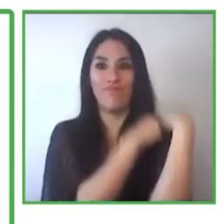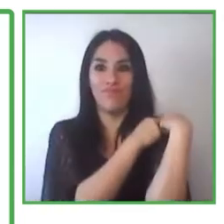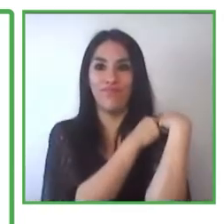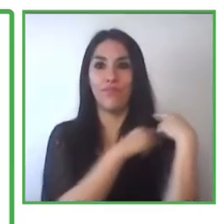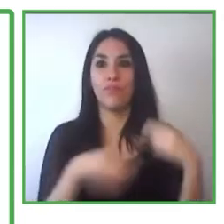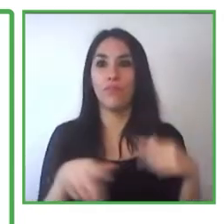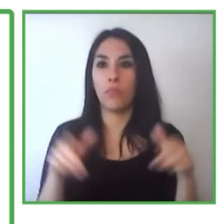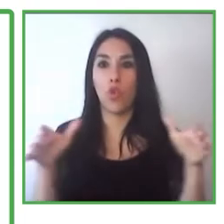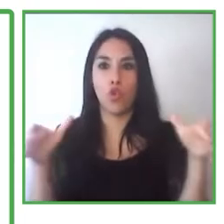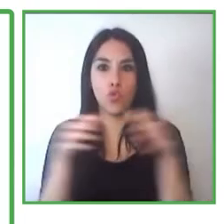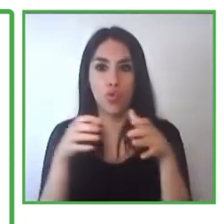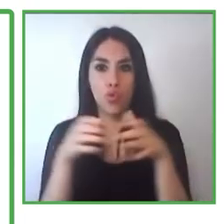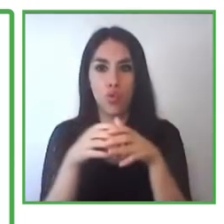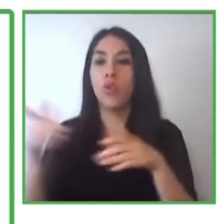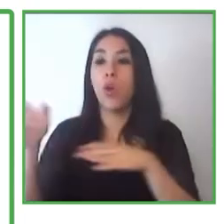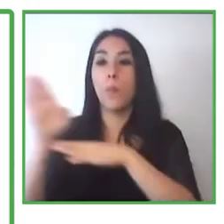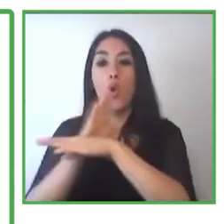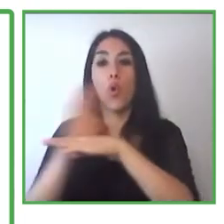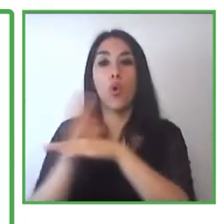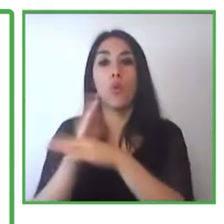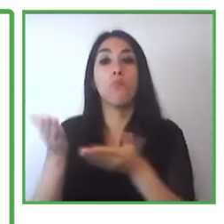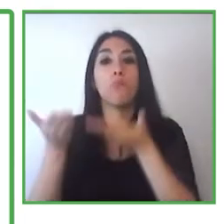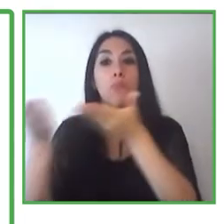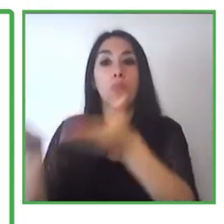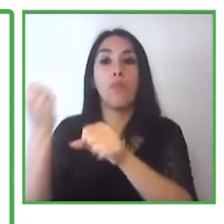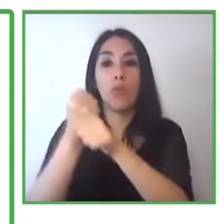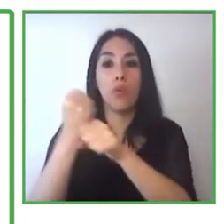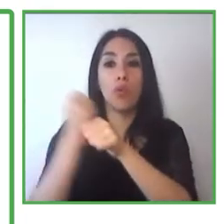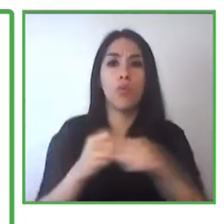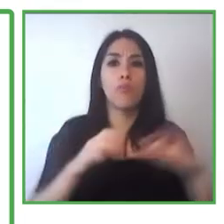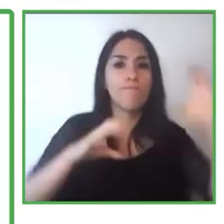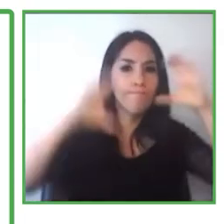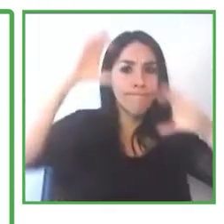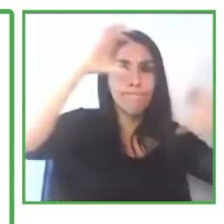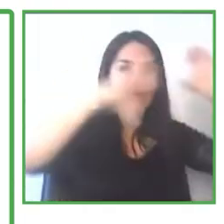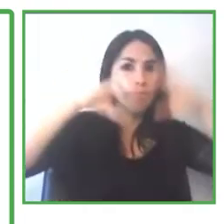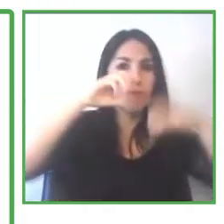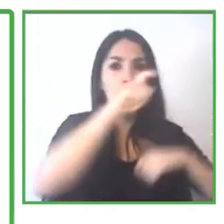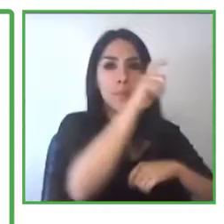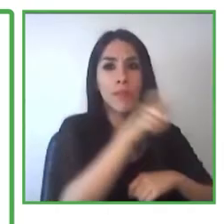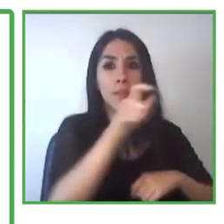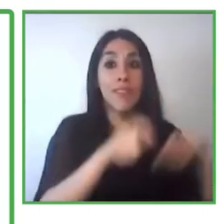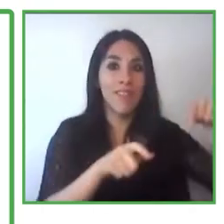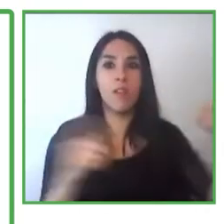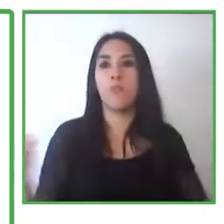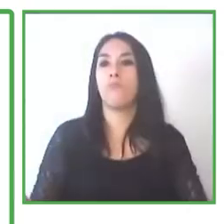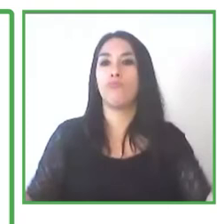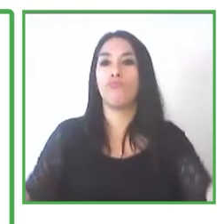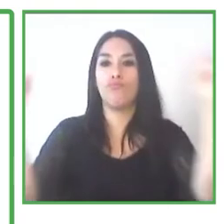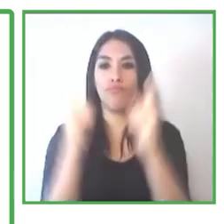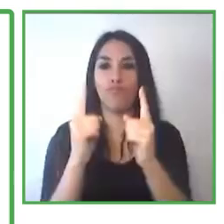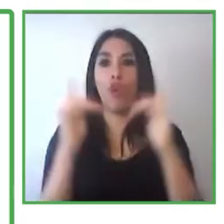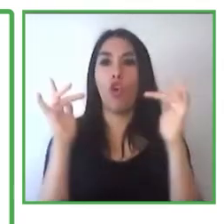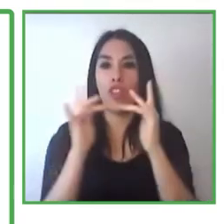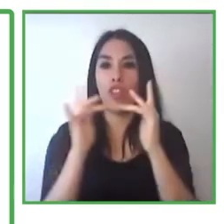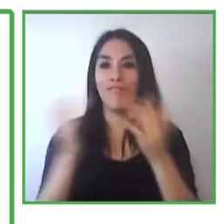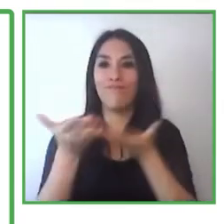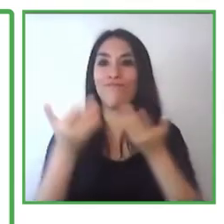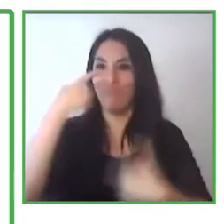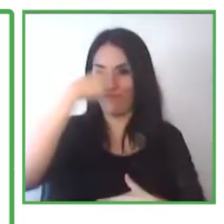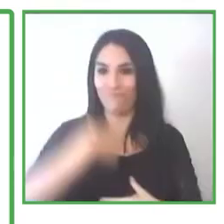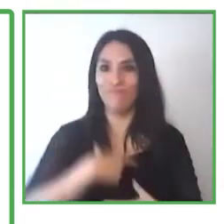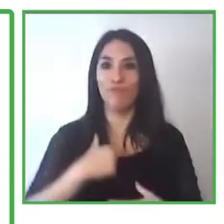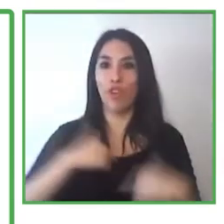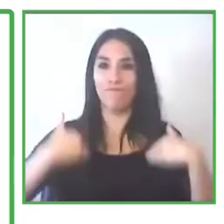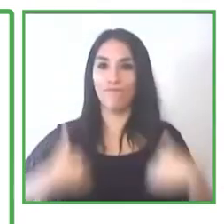y ser capaces de identificar, levantar ofertas laborales y ser capaces de identificar pues, esas oportunidades